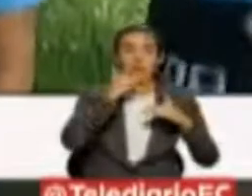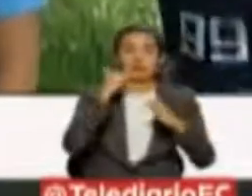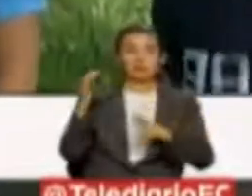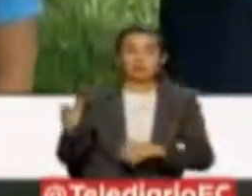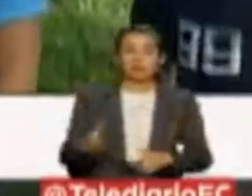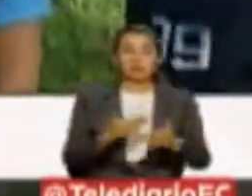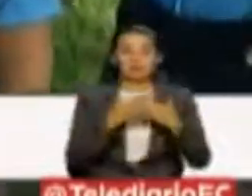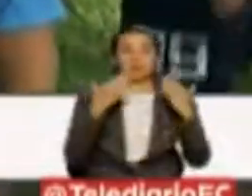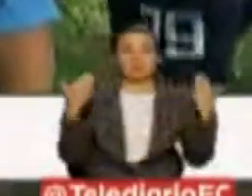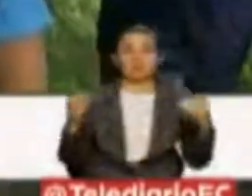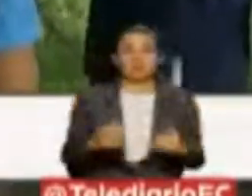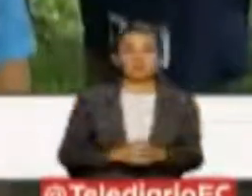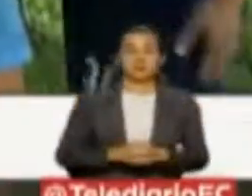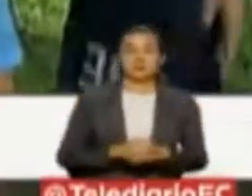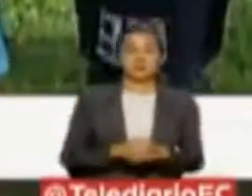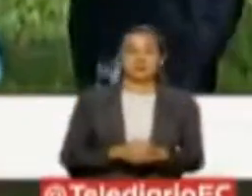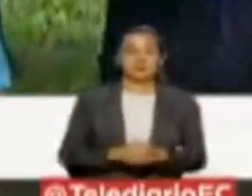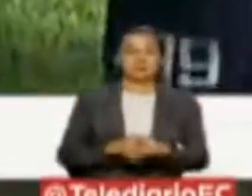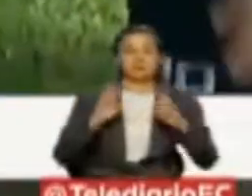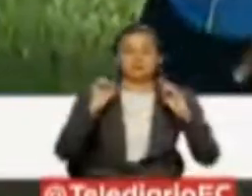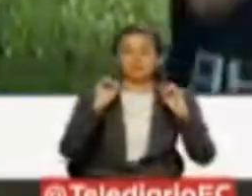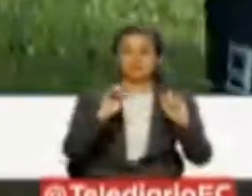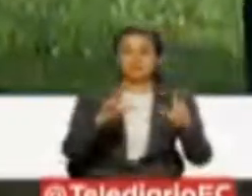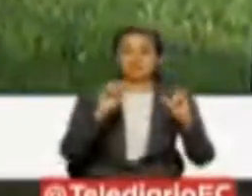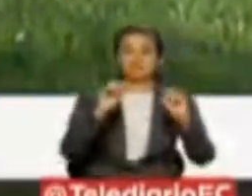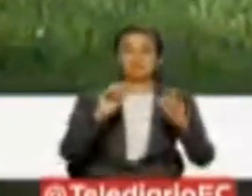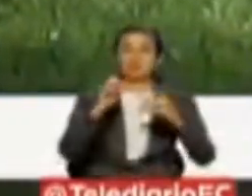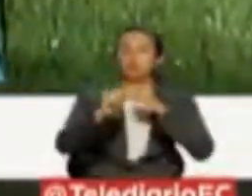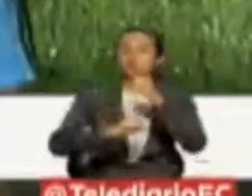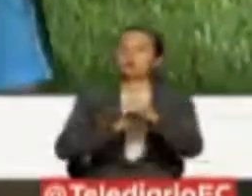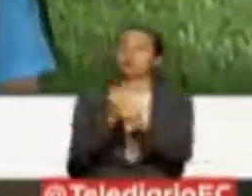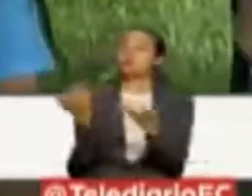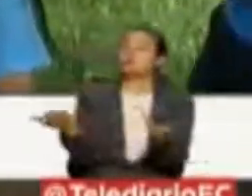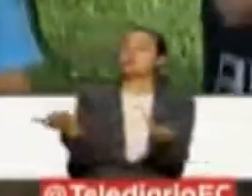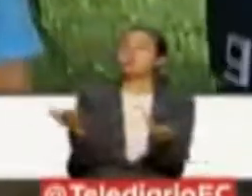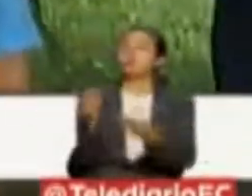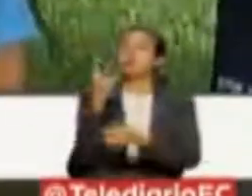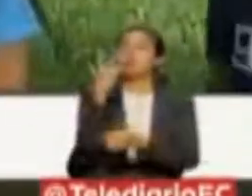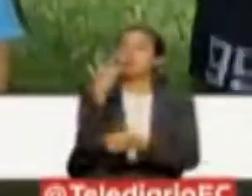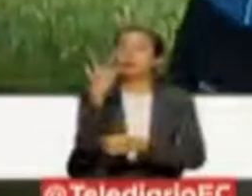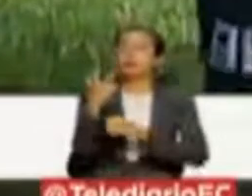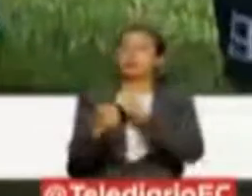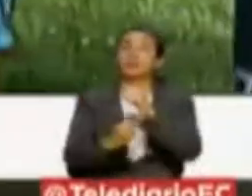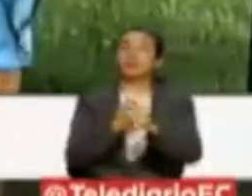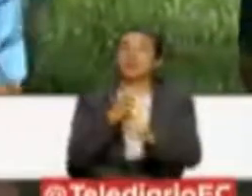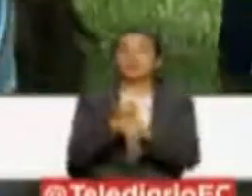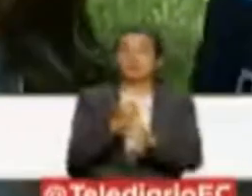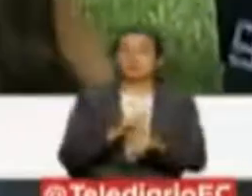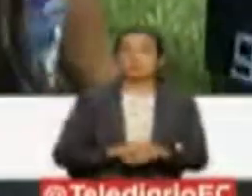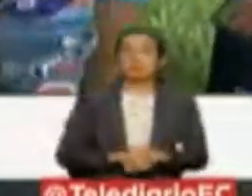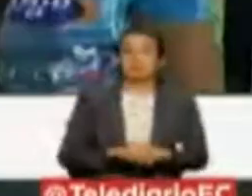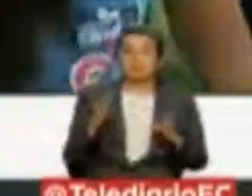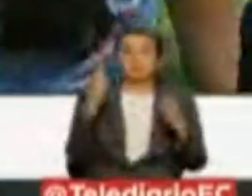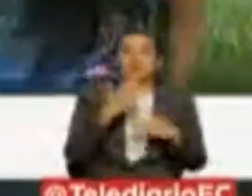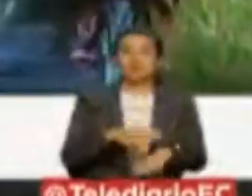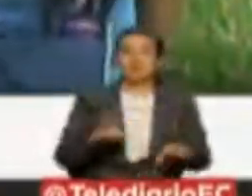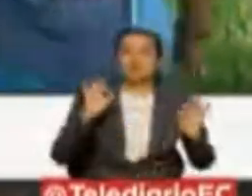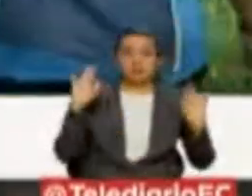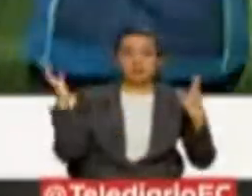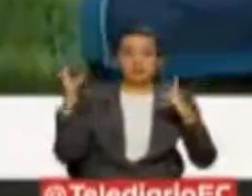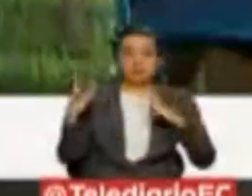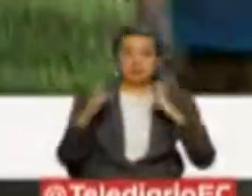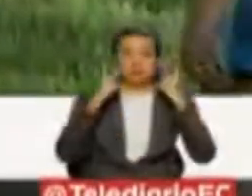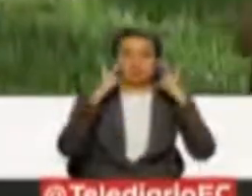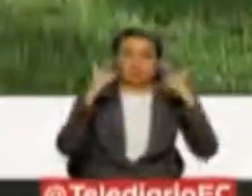en malas cosas. Bien, perfecto, te deseamos suerte. ¿Qué edad tienes tú? 13 añitos, muy bien, ahí los vemos